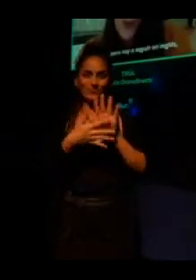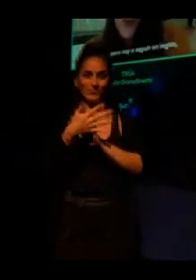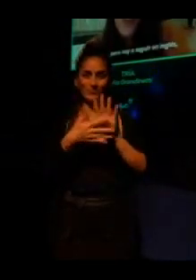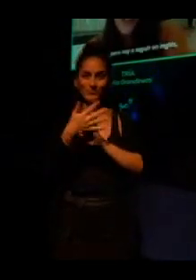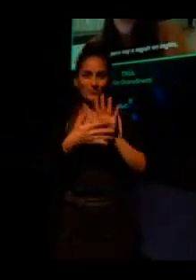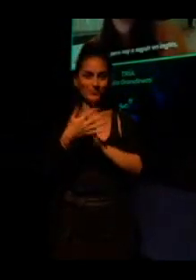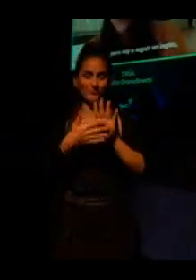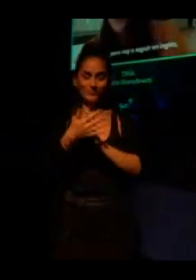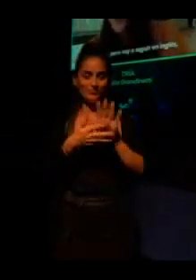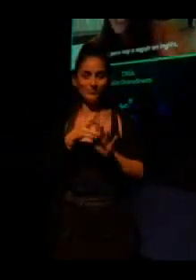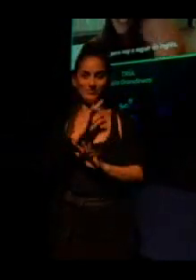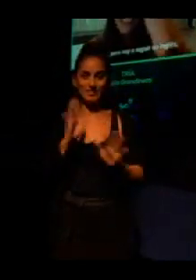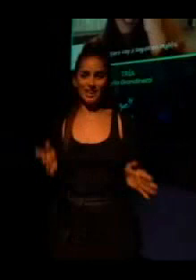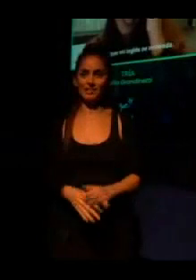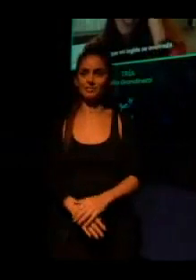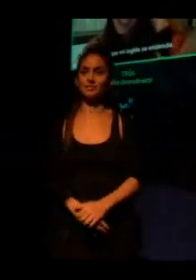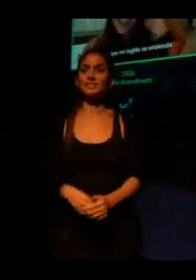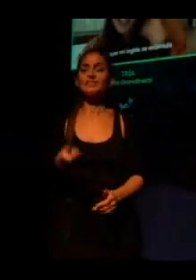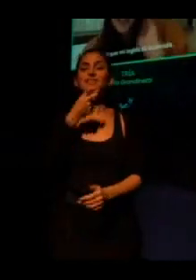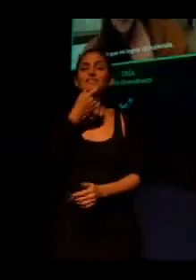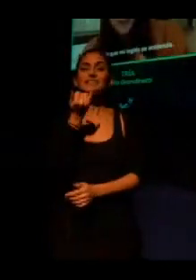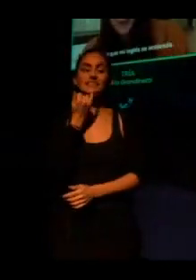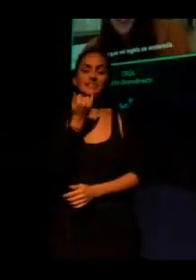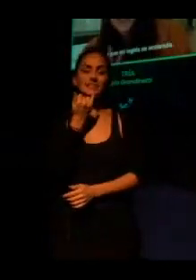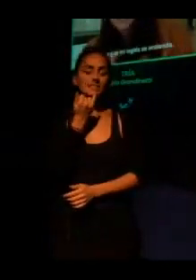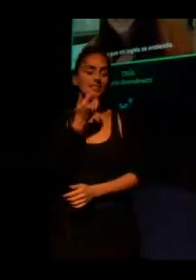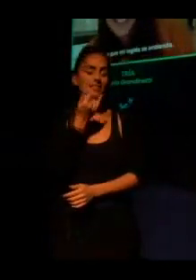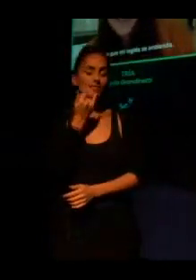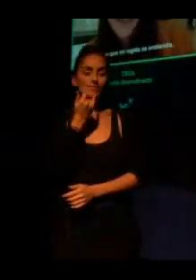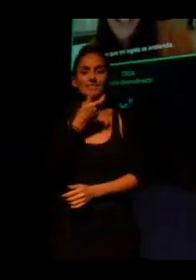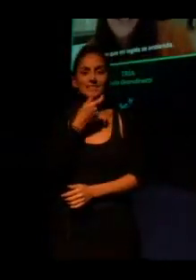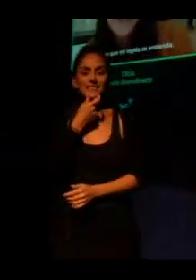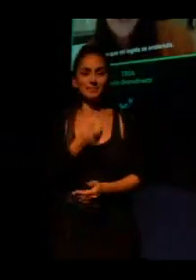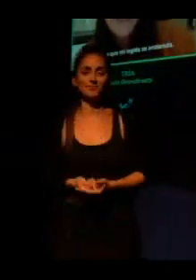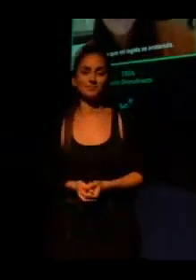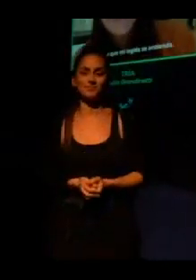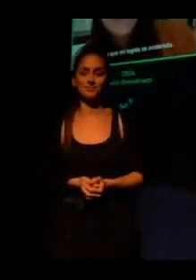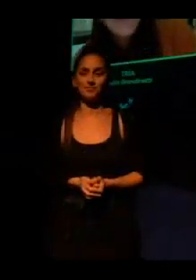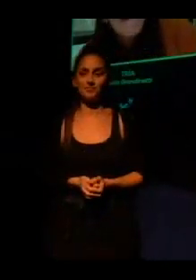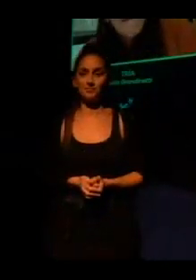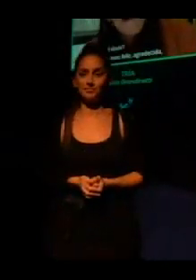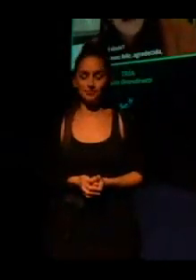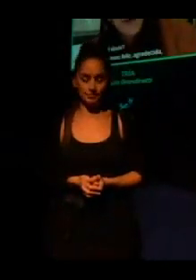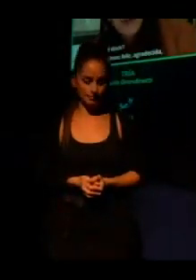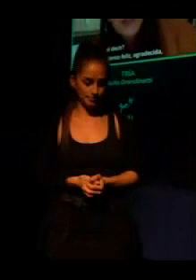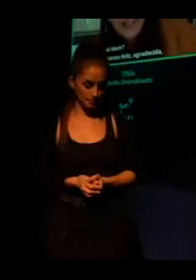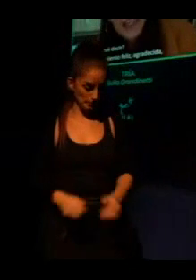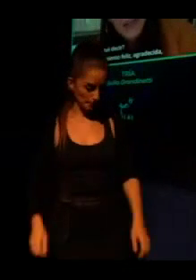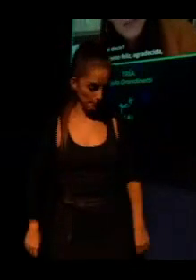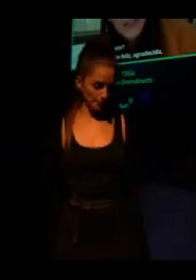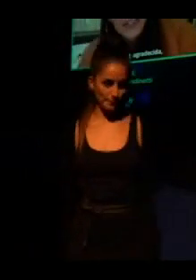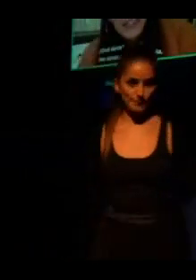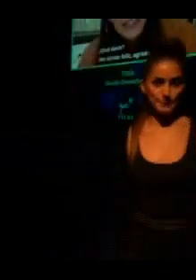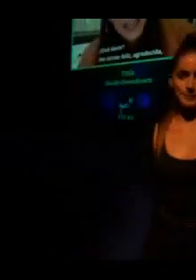so sorry, but I will continue in English, and I hope that you can understand my English. What to say?